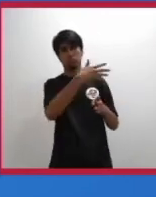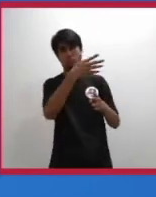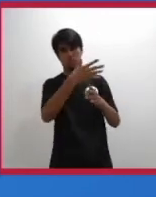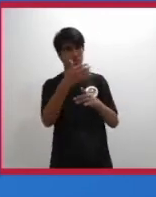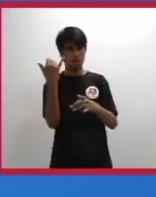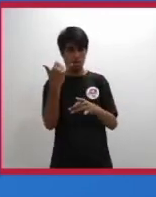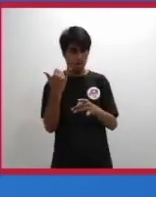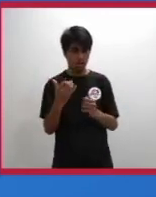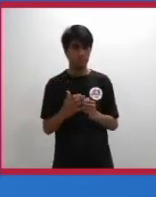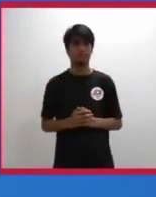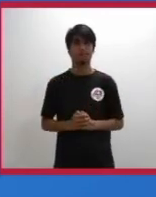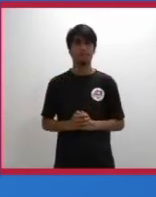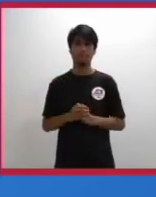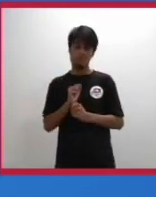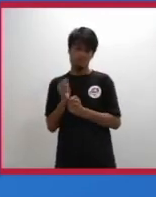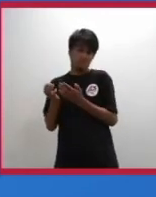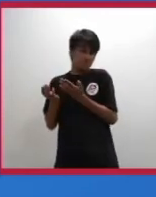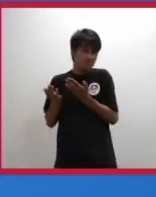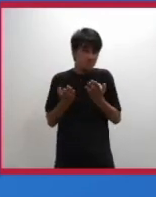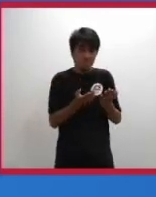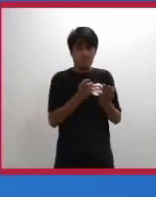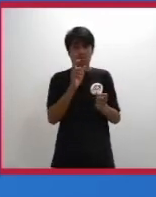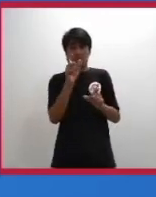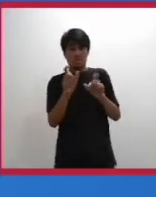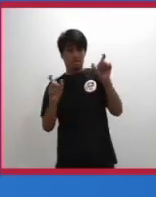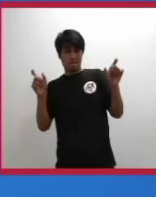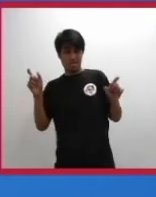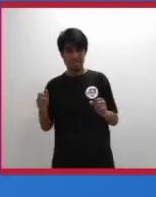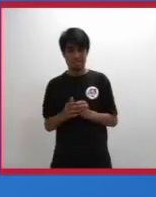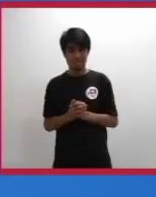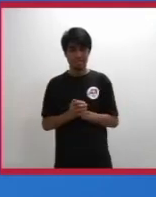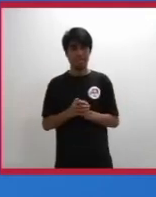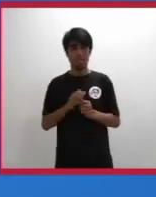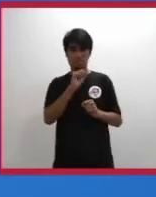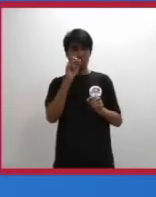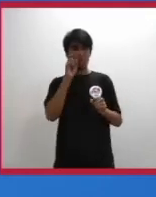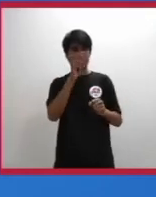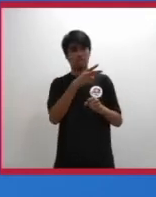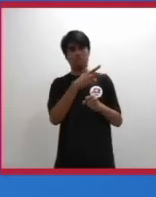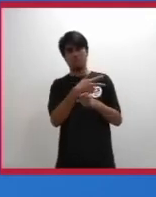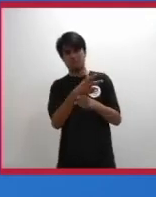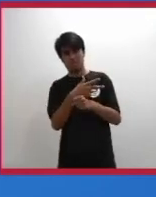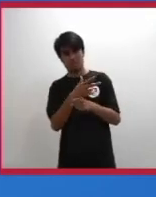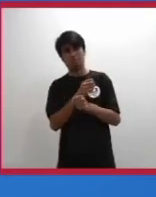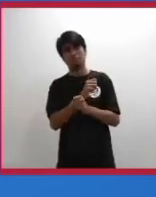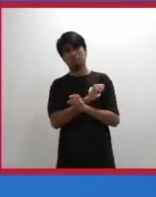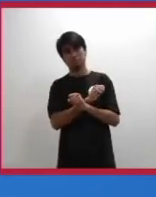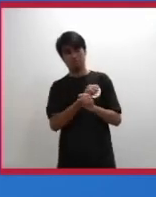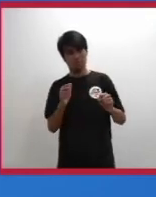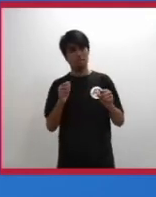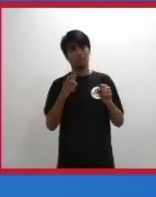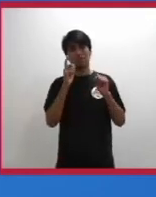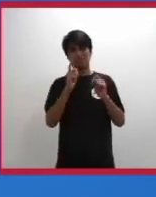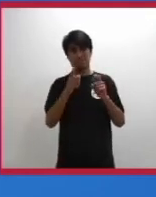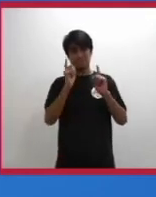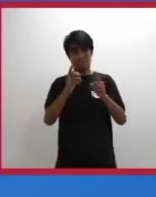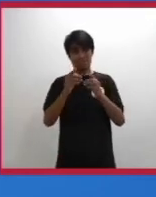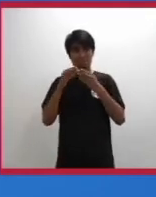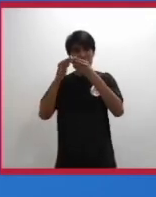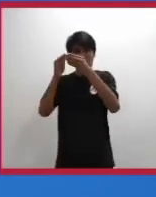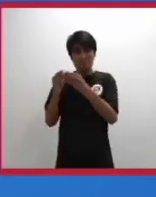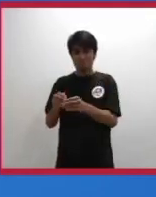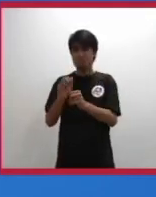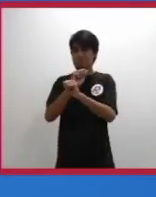cursen la invitación y que puedan acceder. De igual manera pueden ver los videos y también van a poder completar el